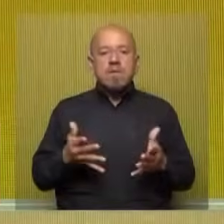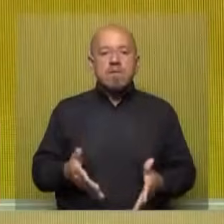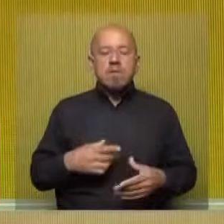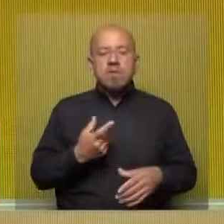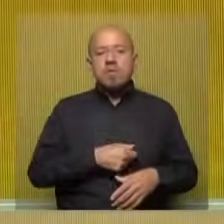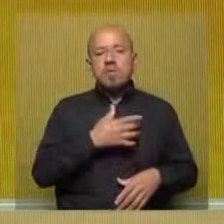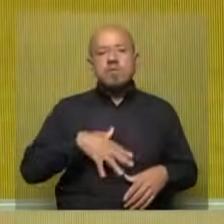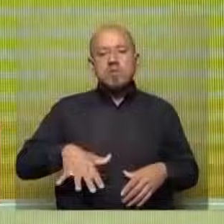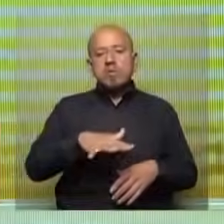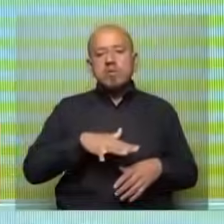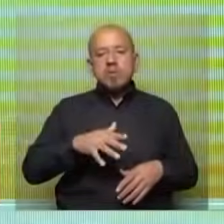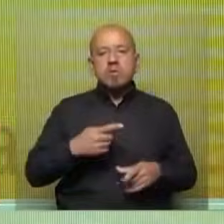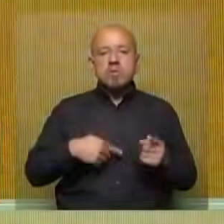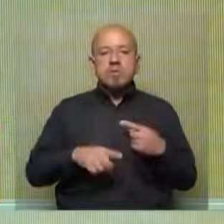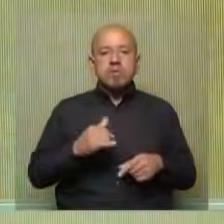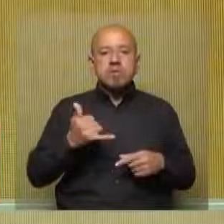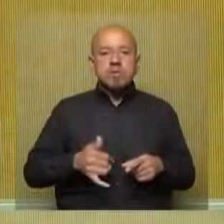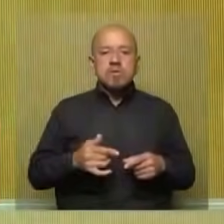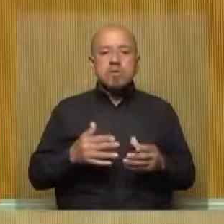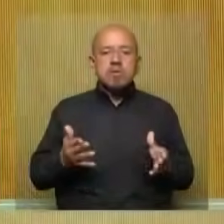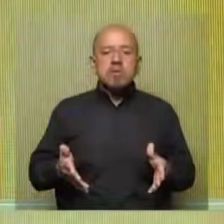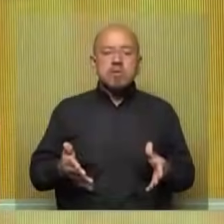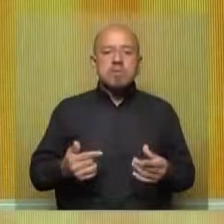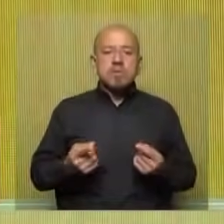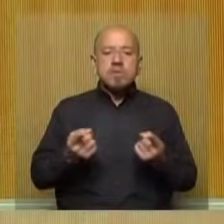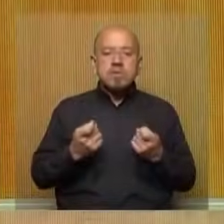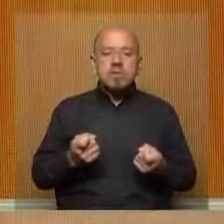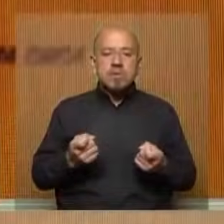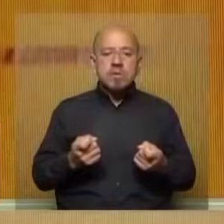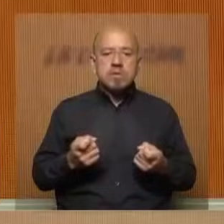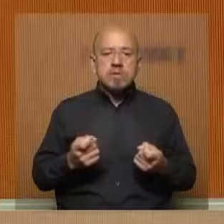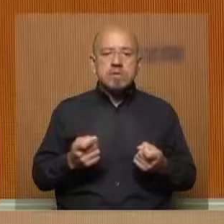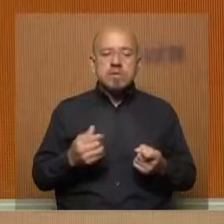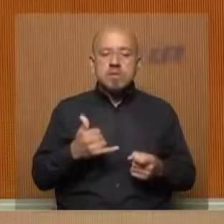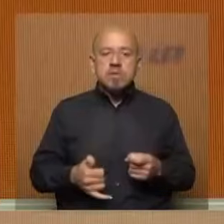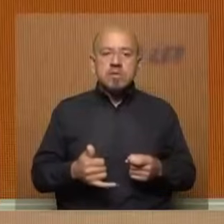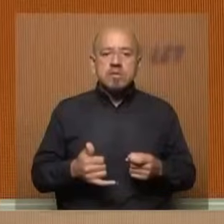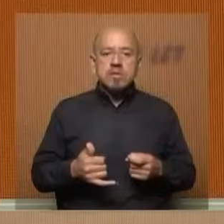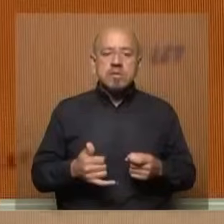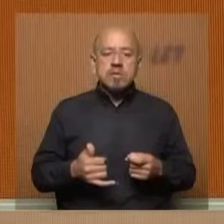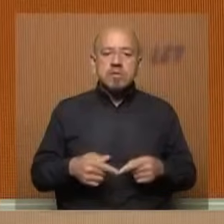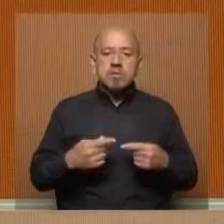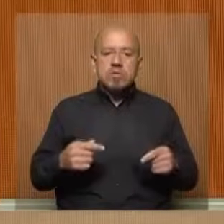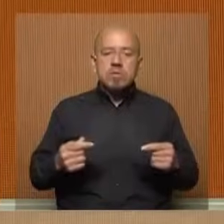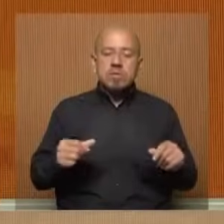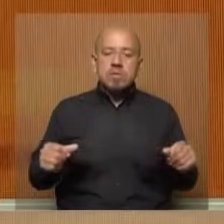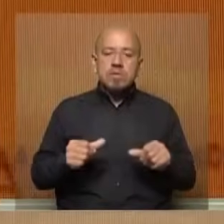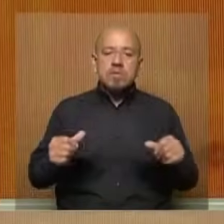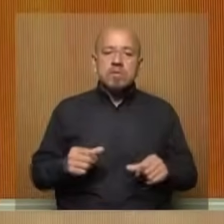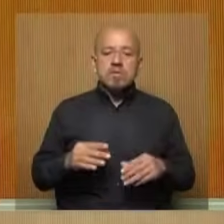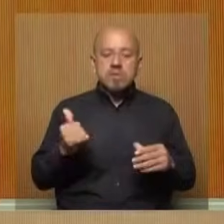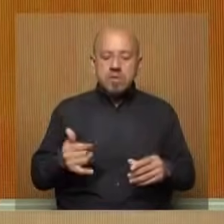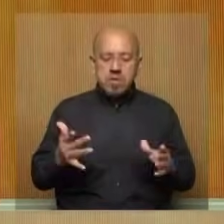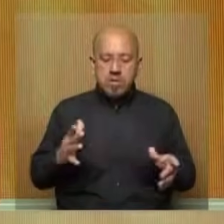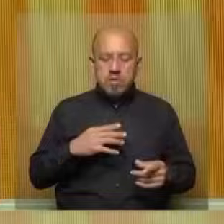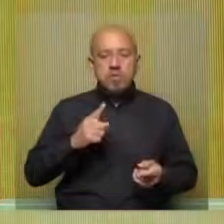sociedad, pero tiene que tener acciones y esas acciones no tienen que ser aisladas. Tienen que estar